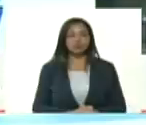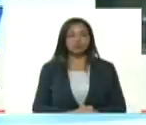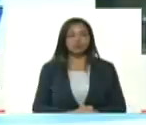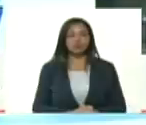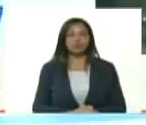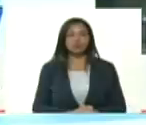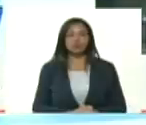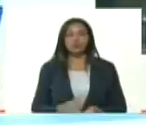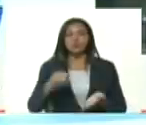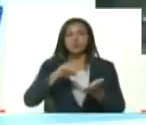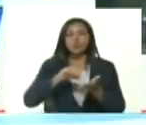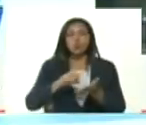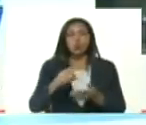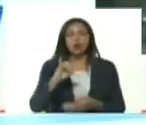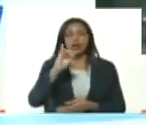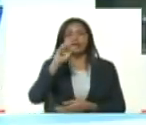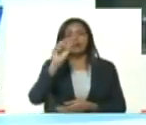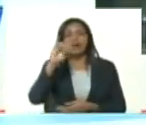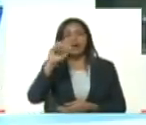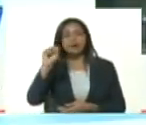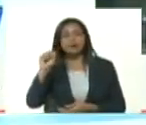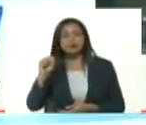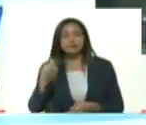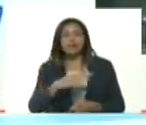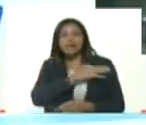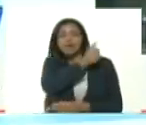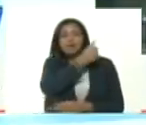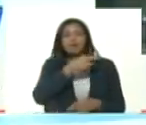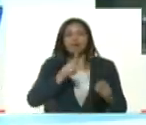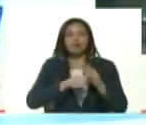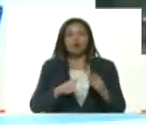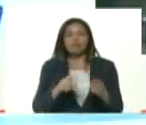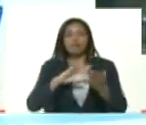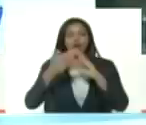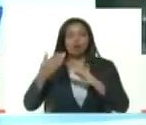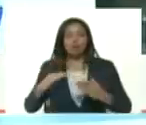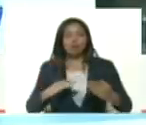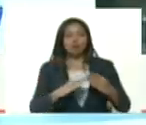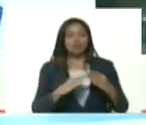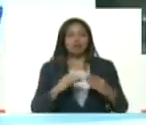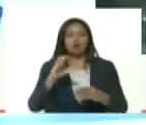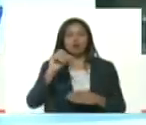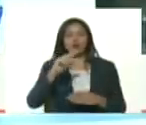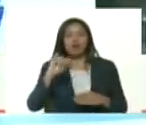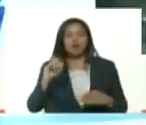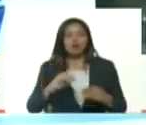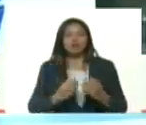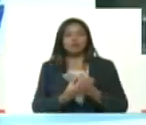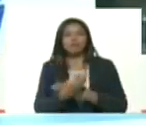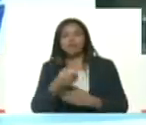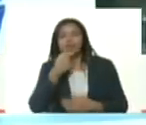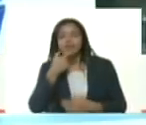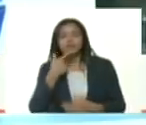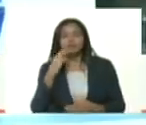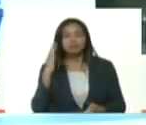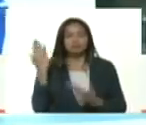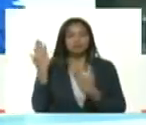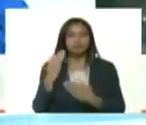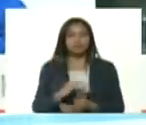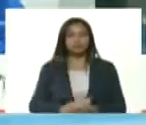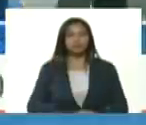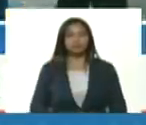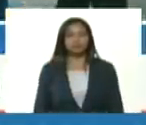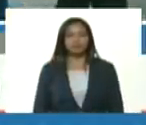la ciudadana Irais Moya, jefa de la comunidad de Colinas de Bellomonte. Adelante, por